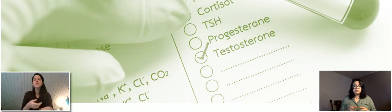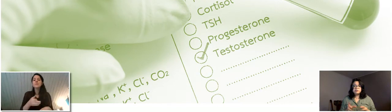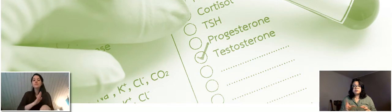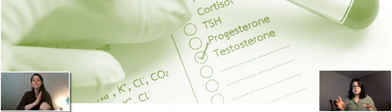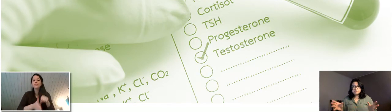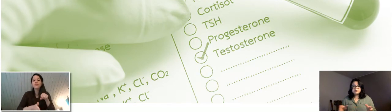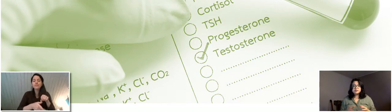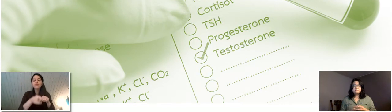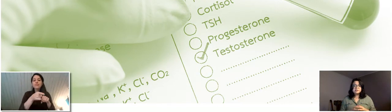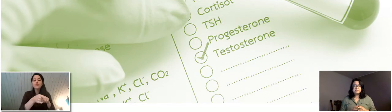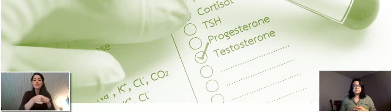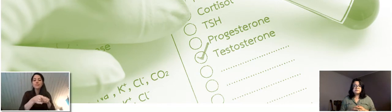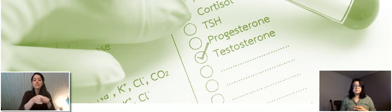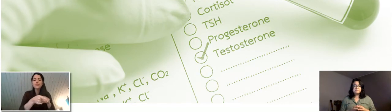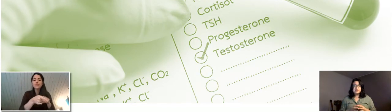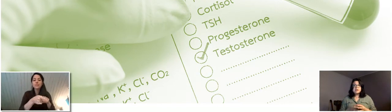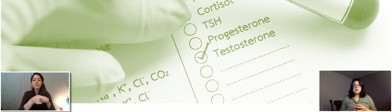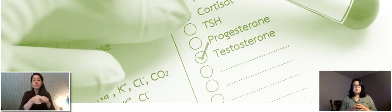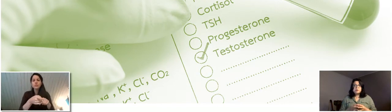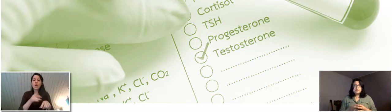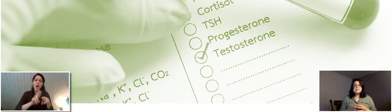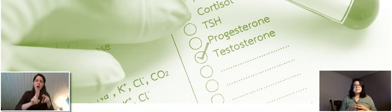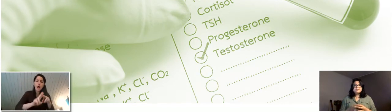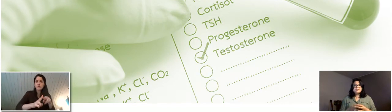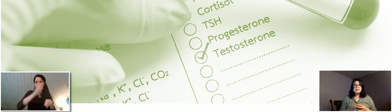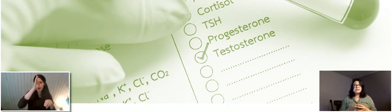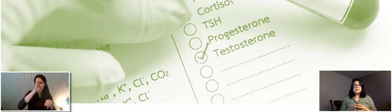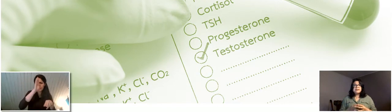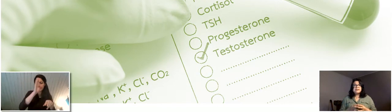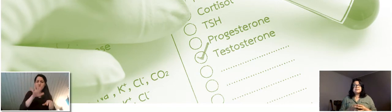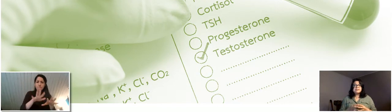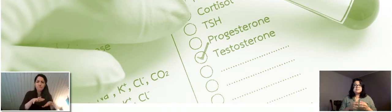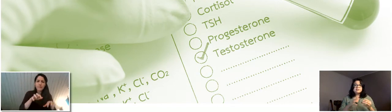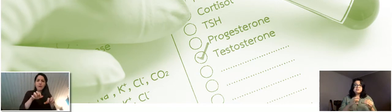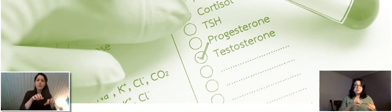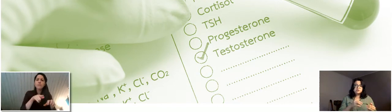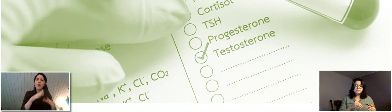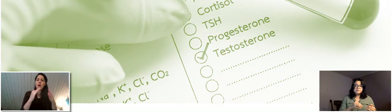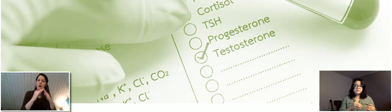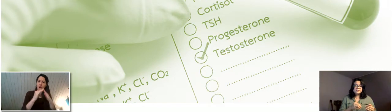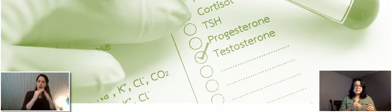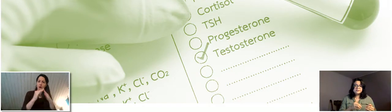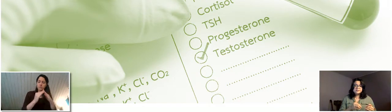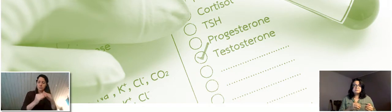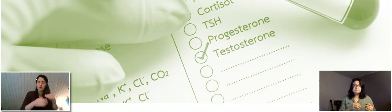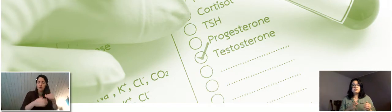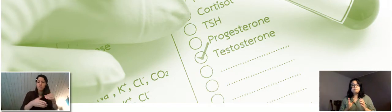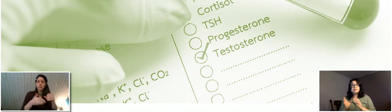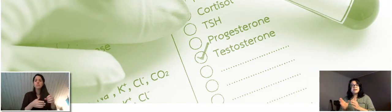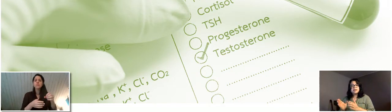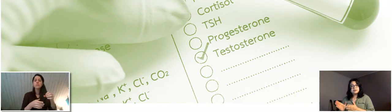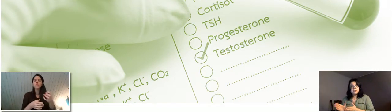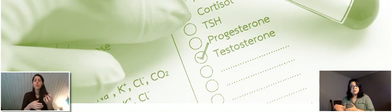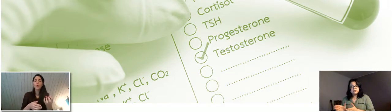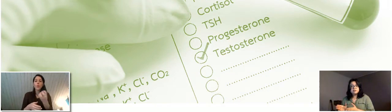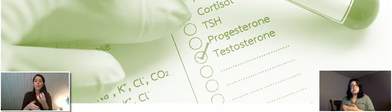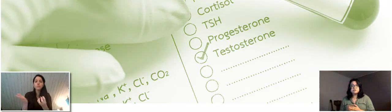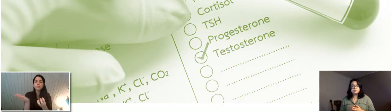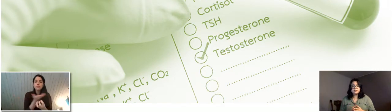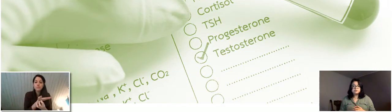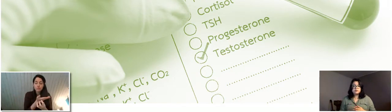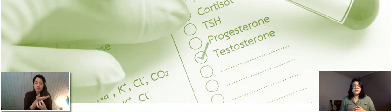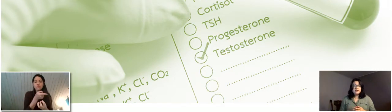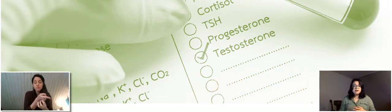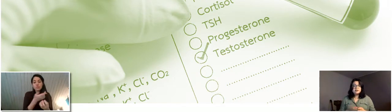los perritos de mascotas, ¿verdad? Pues esta castración se pudo replicar en los